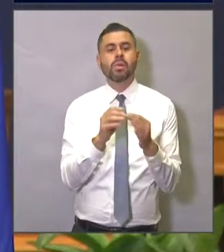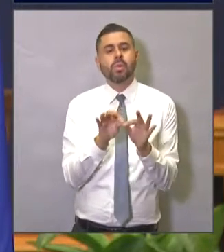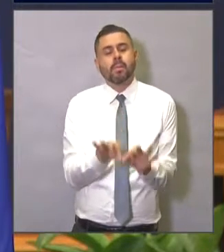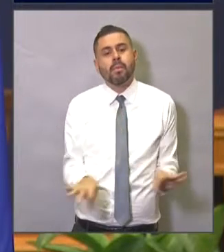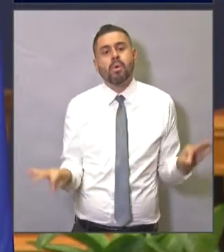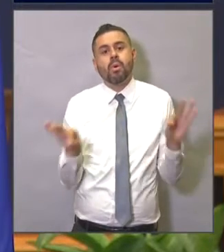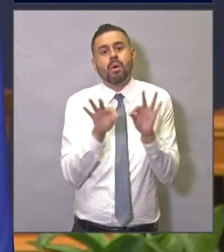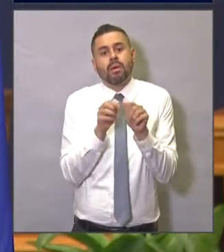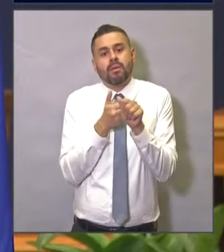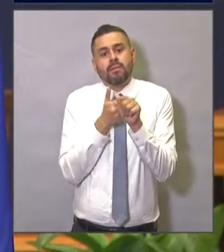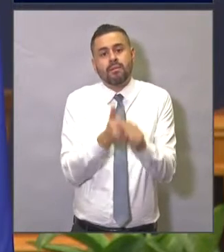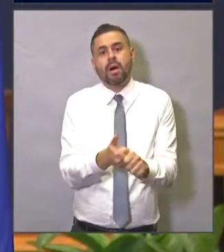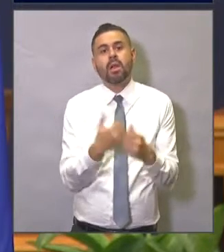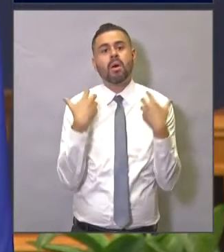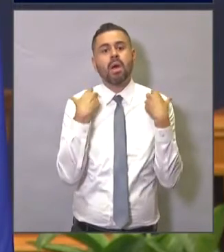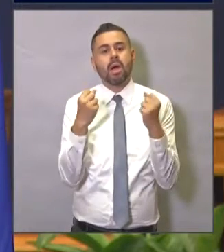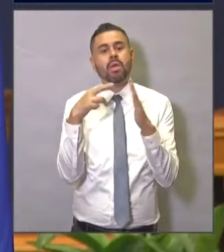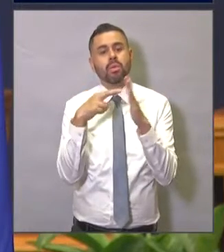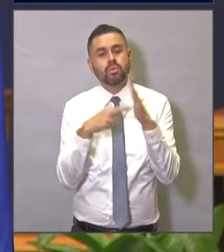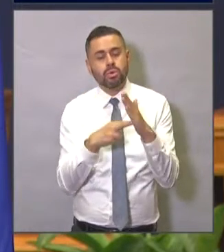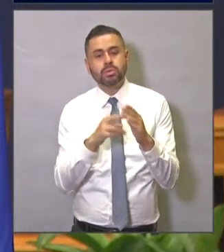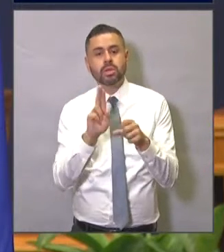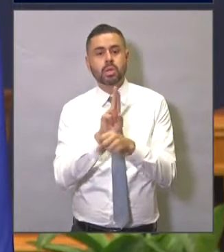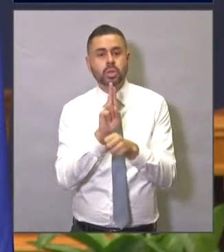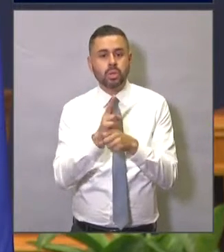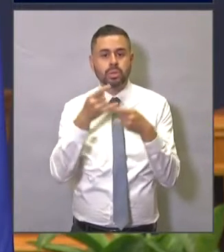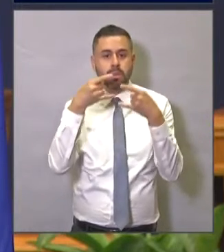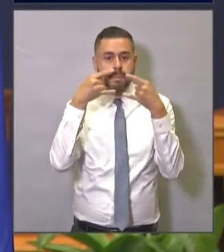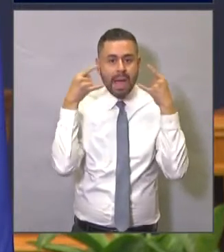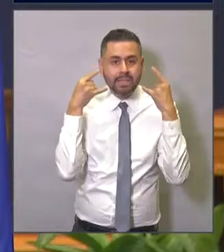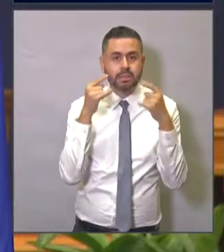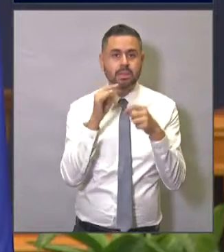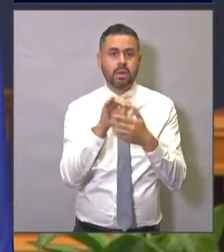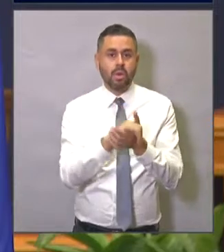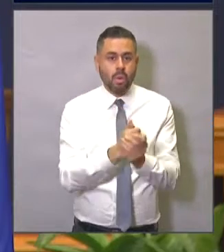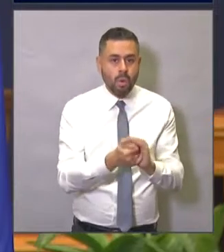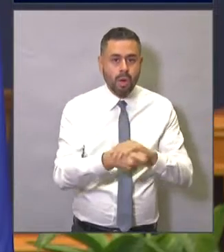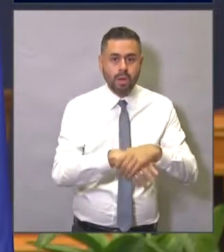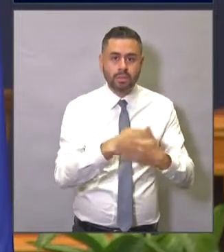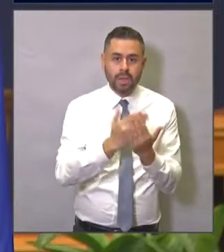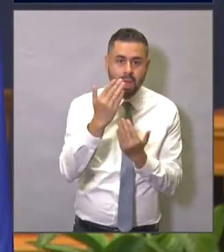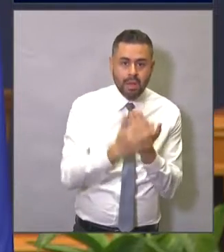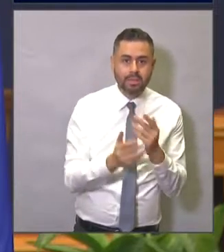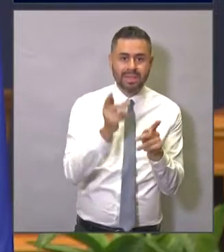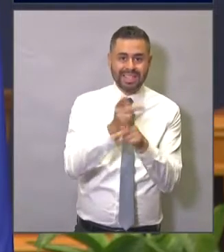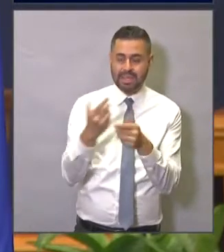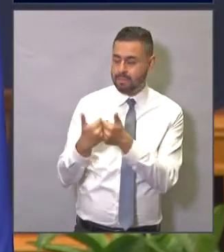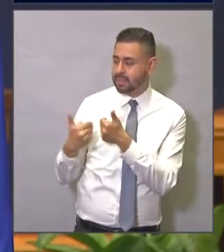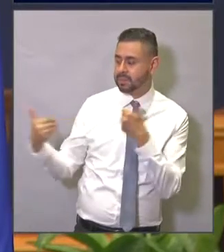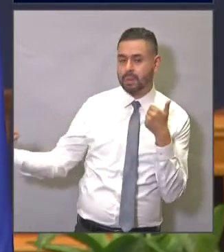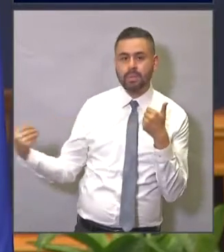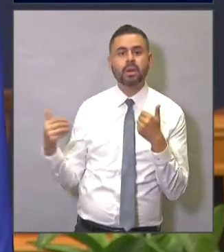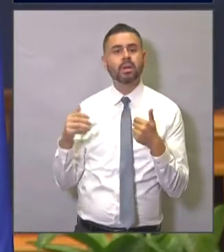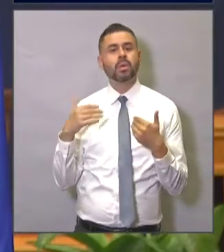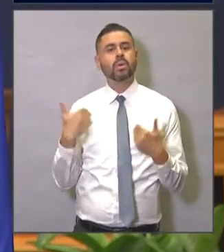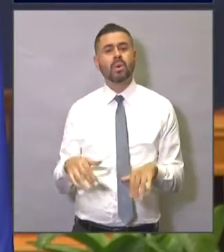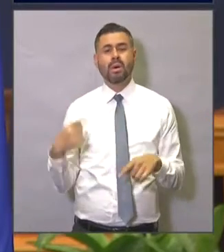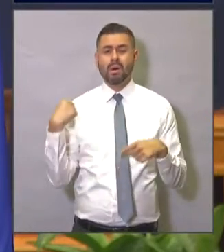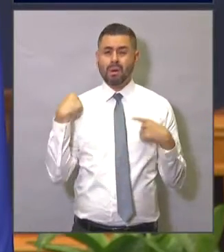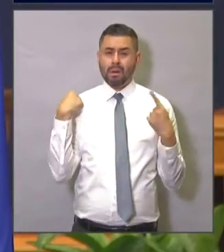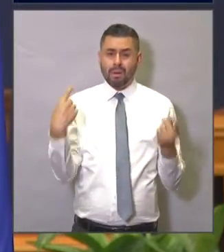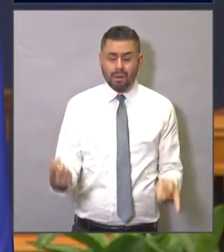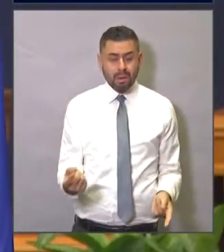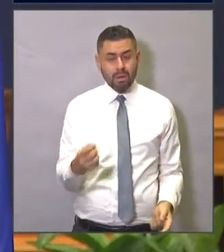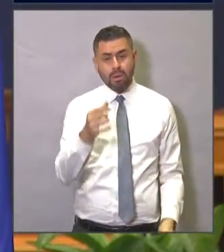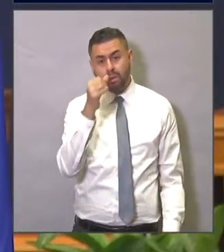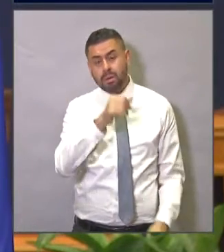estar lo más seguro posible. Eso es un momento demasiado difícil para todos y la pandemia ha durado tanto